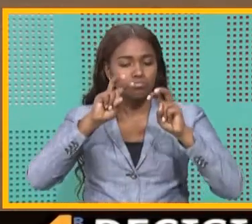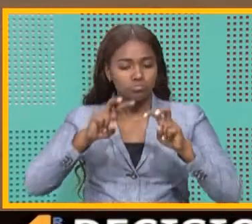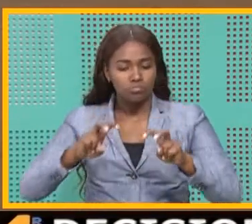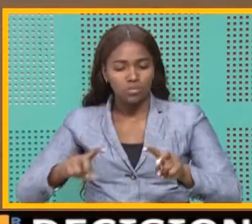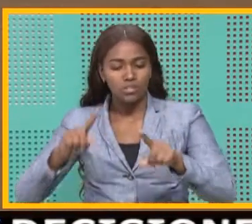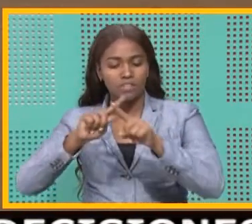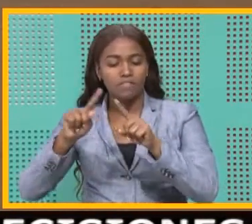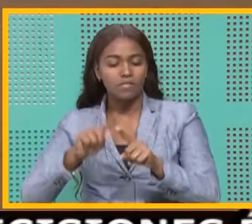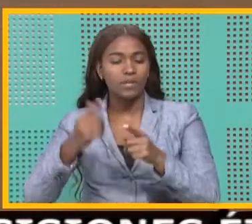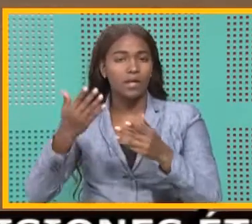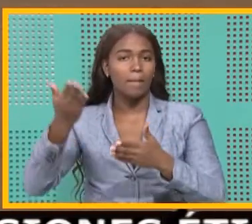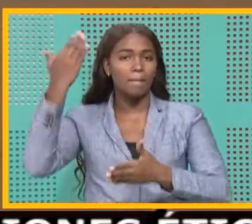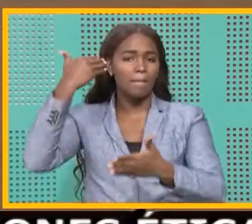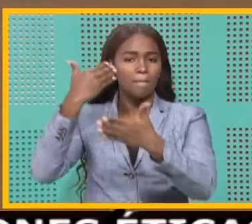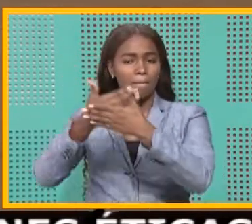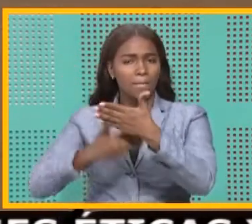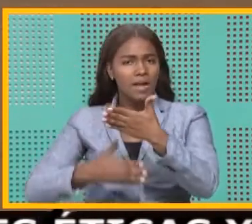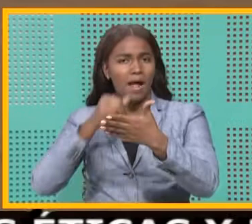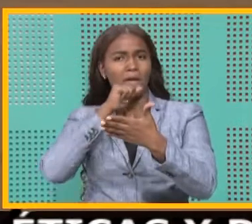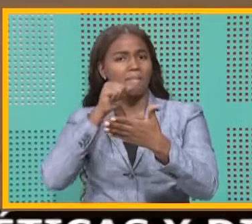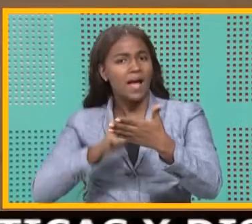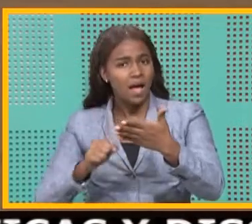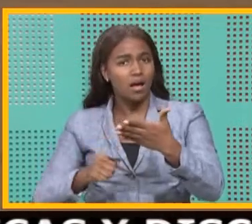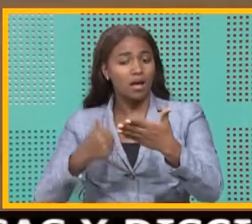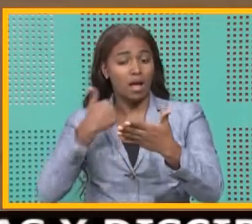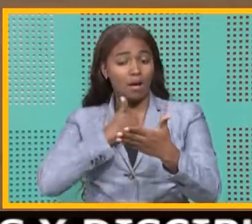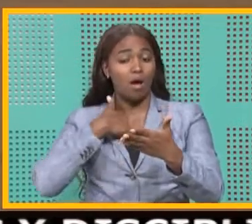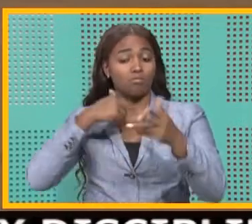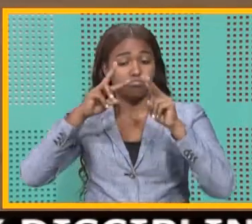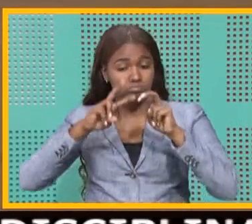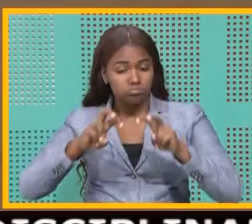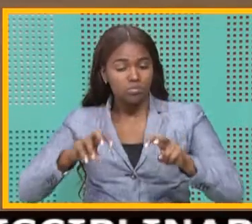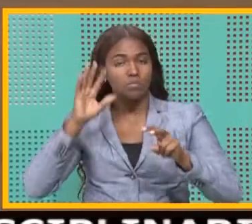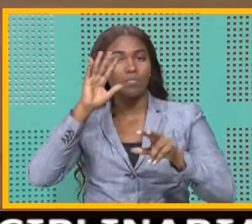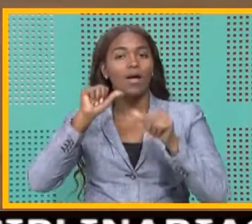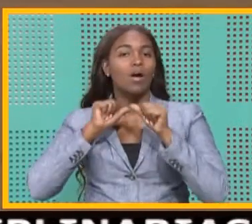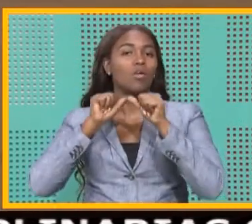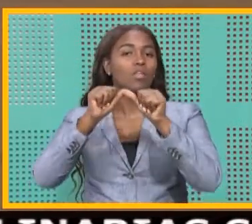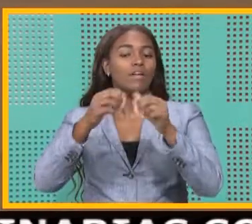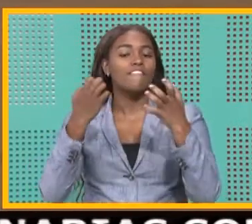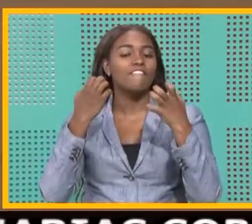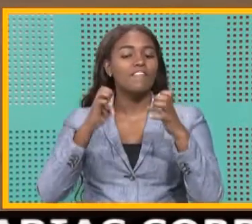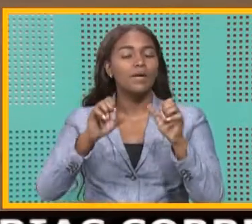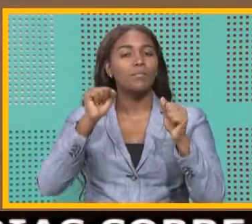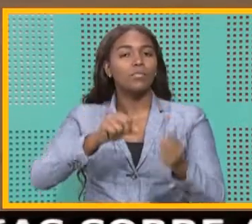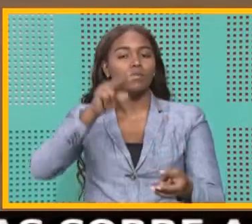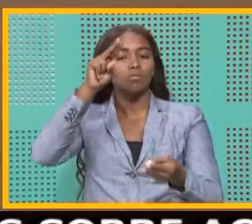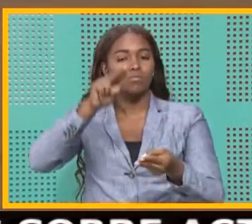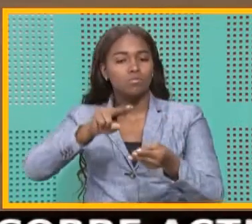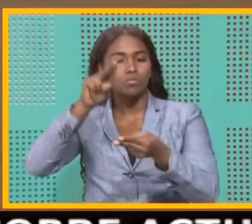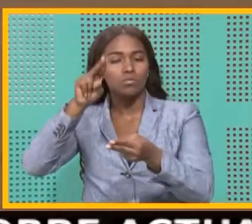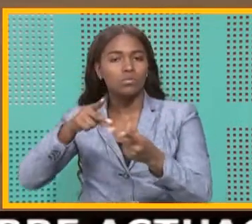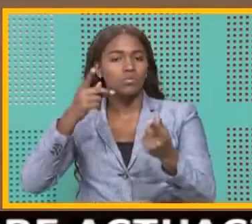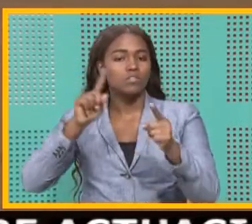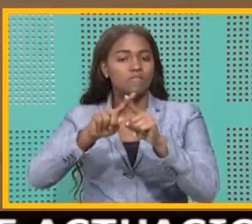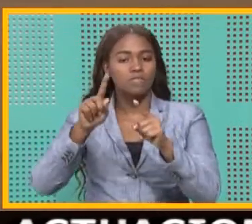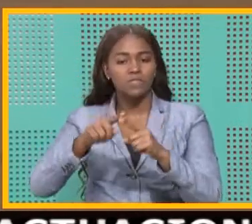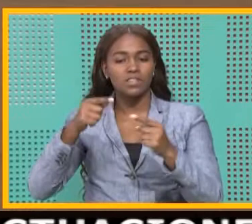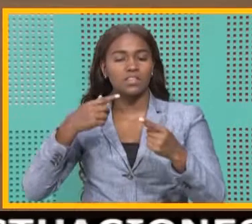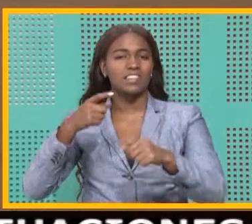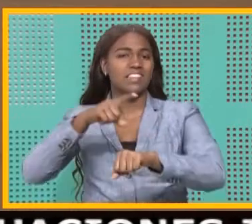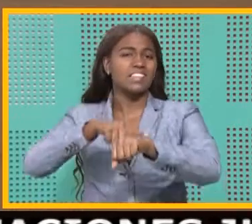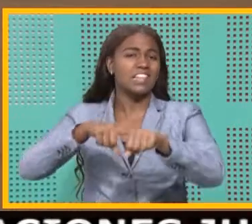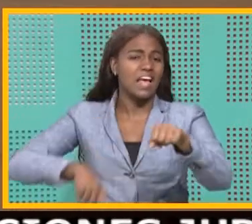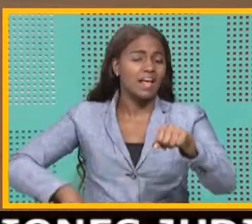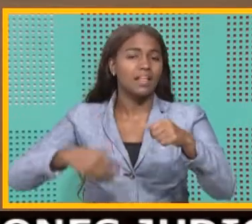antigüedad pendientes de resolución y que continuará en el esfuerzo de reducir el retardo tanto tiempo